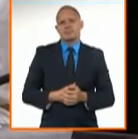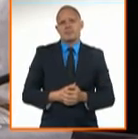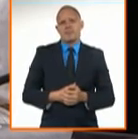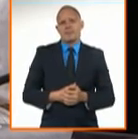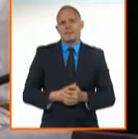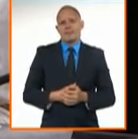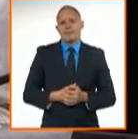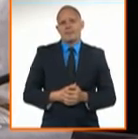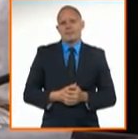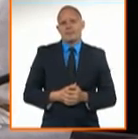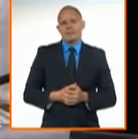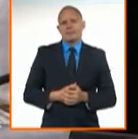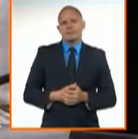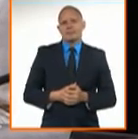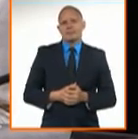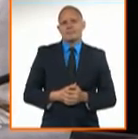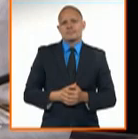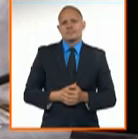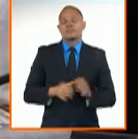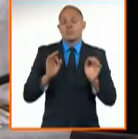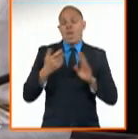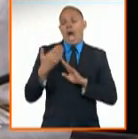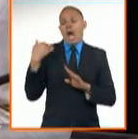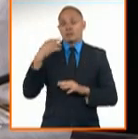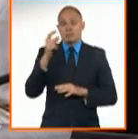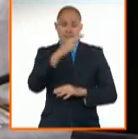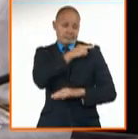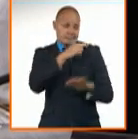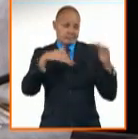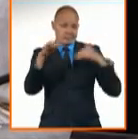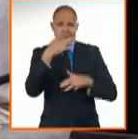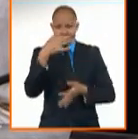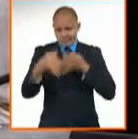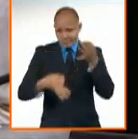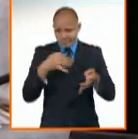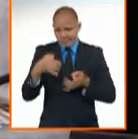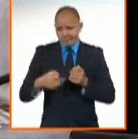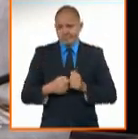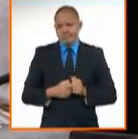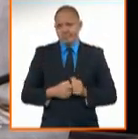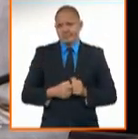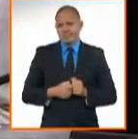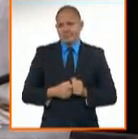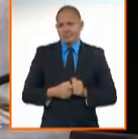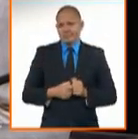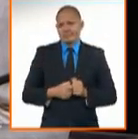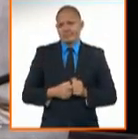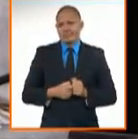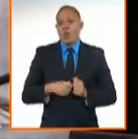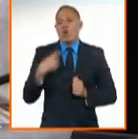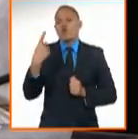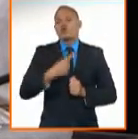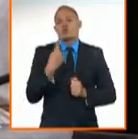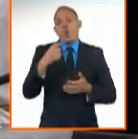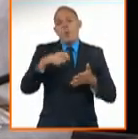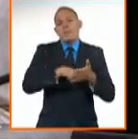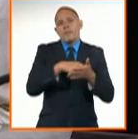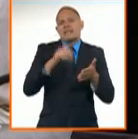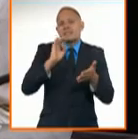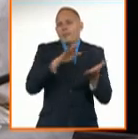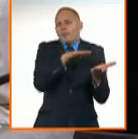operar el sistema como una receta nosotros esperamos mente sistema deseamos que eso nos lleva sobre los 500 nuevos